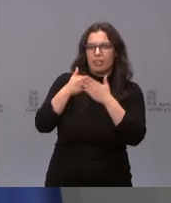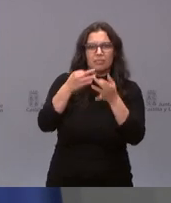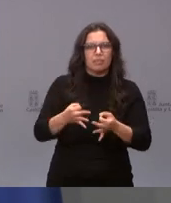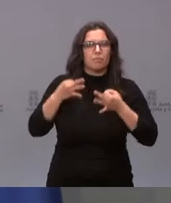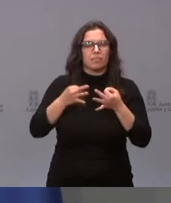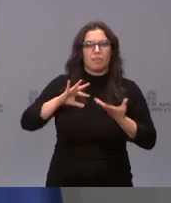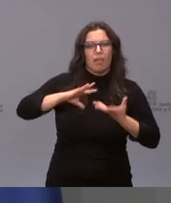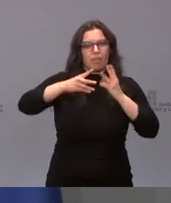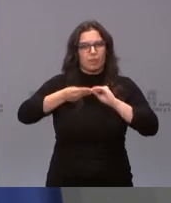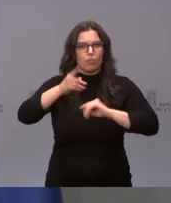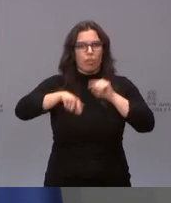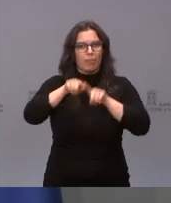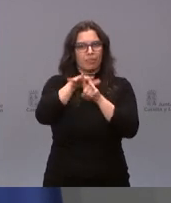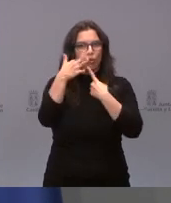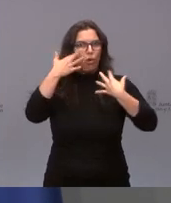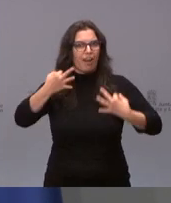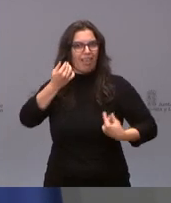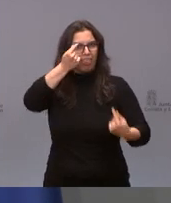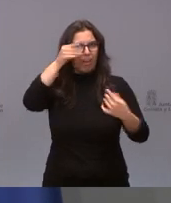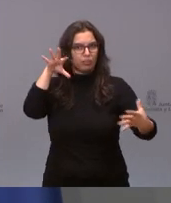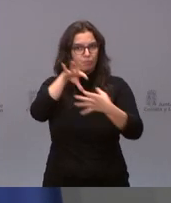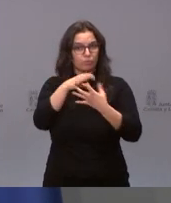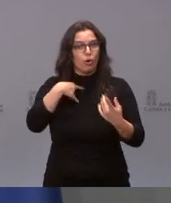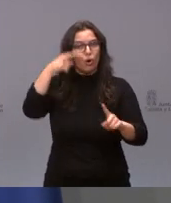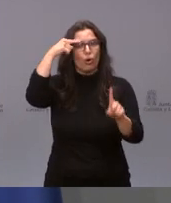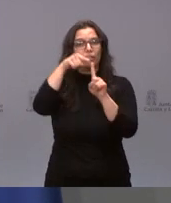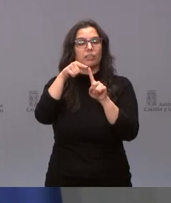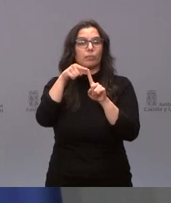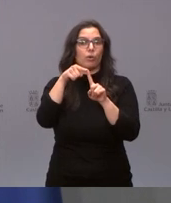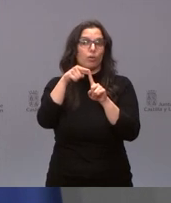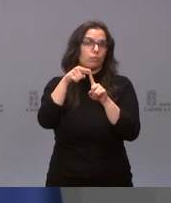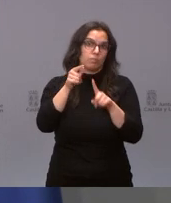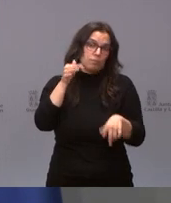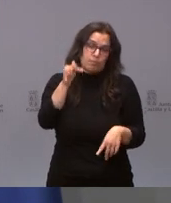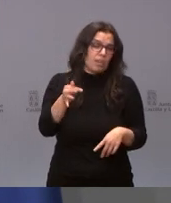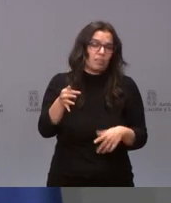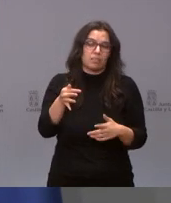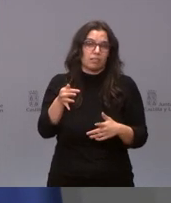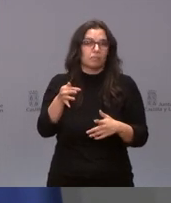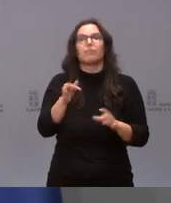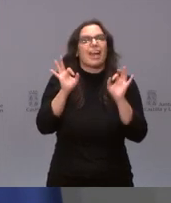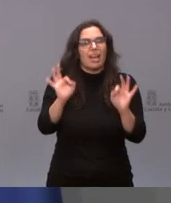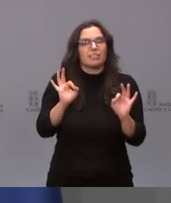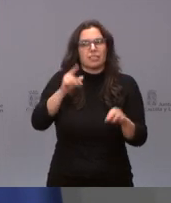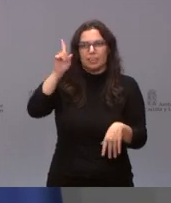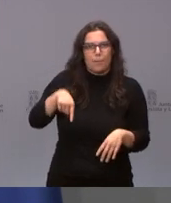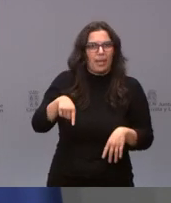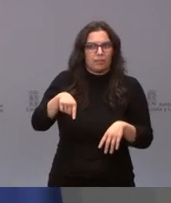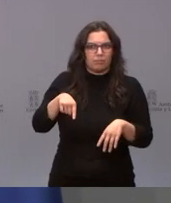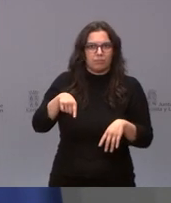ajustando a la realidad y el objetivo ha sido y además eso es así también a nivel internacional